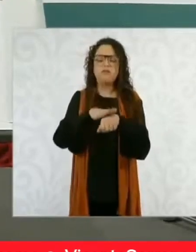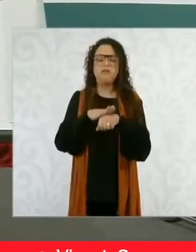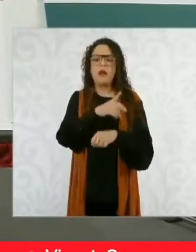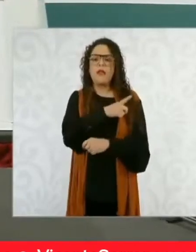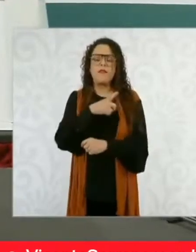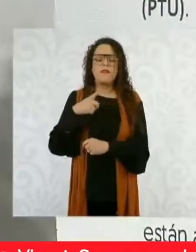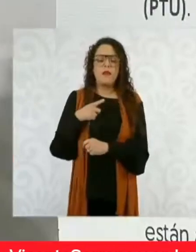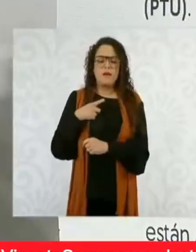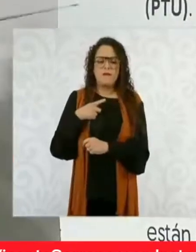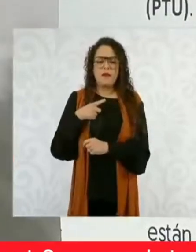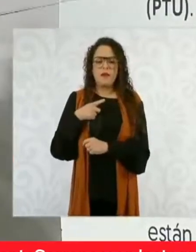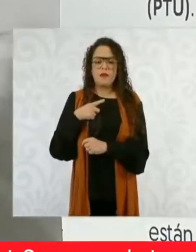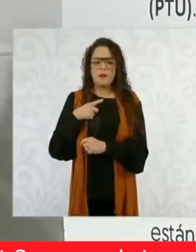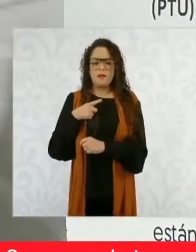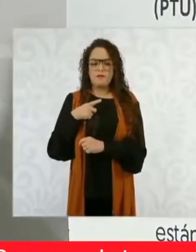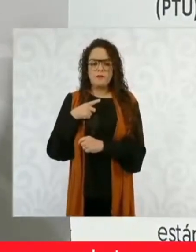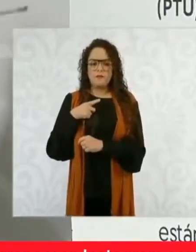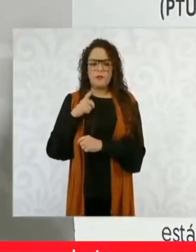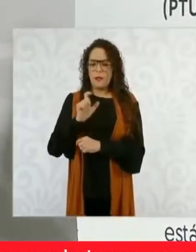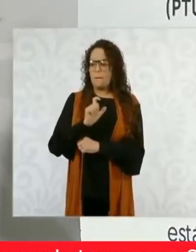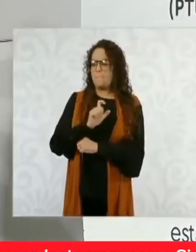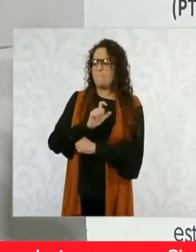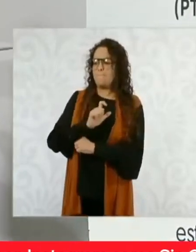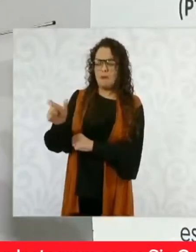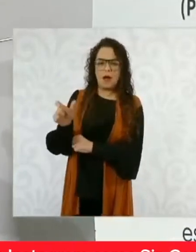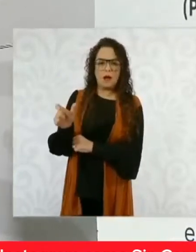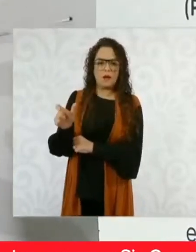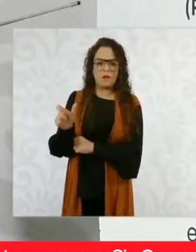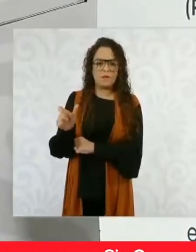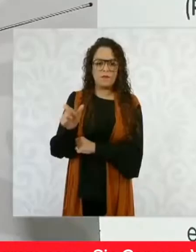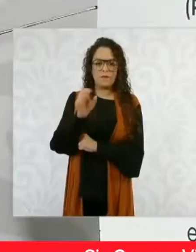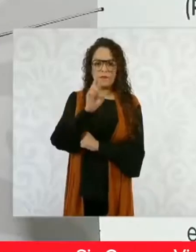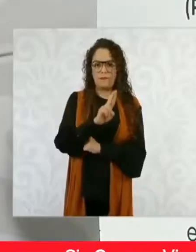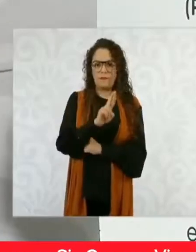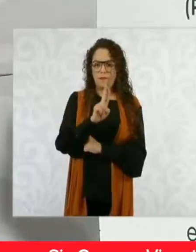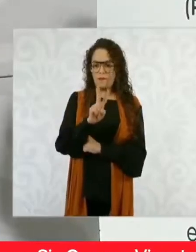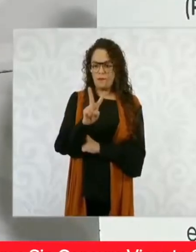de las utilidades del RUP.